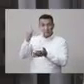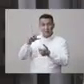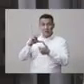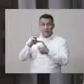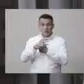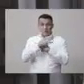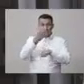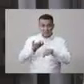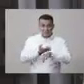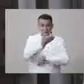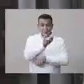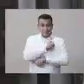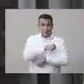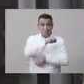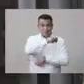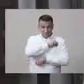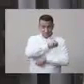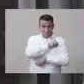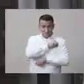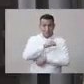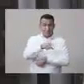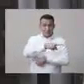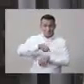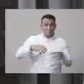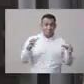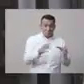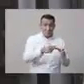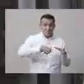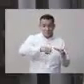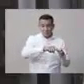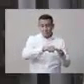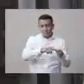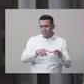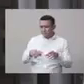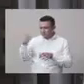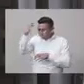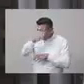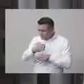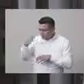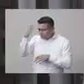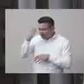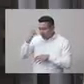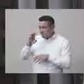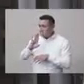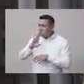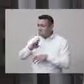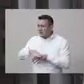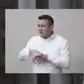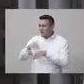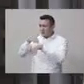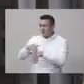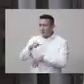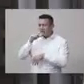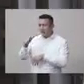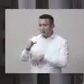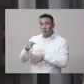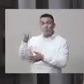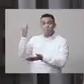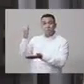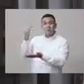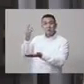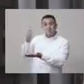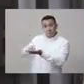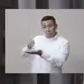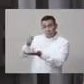negocio. Pero también hay que recordar que es un imperativo moral de respeto con la